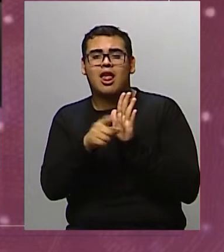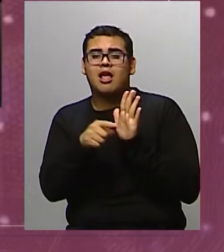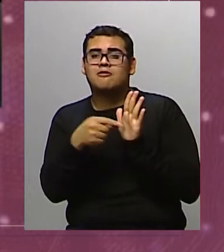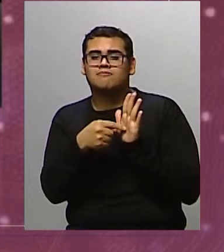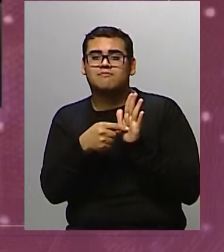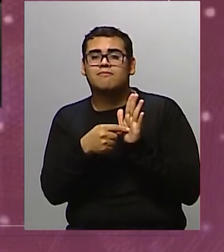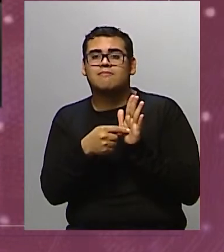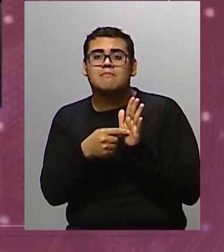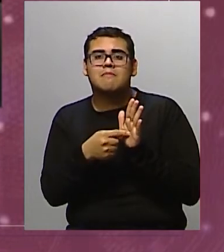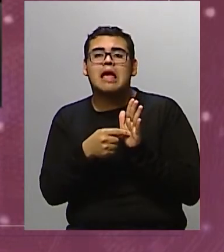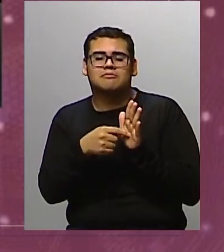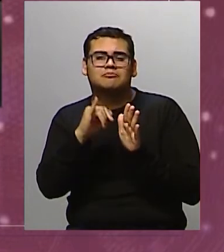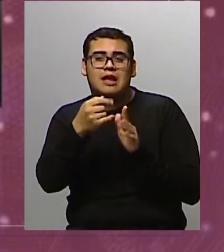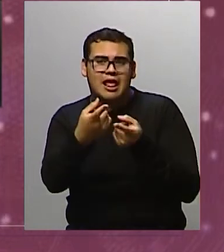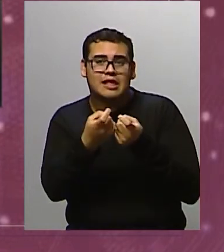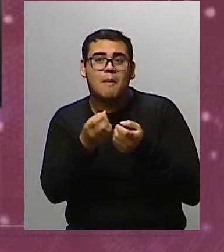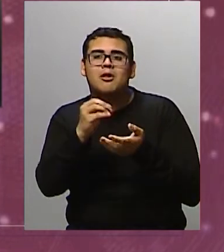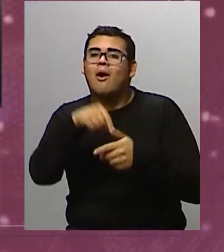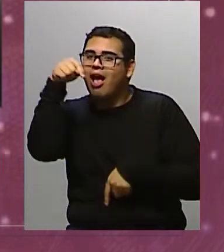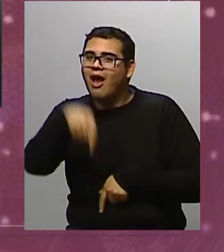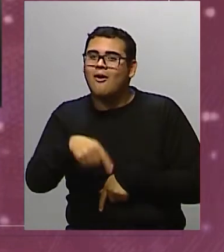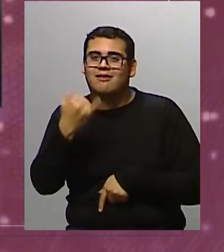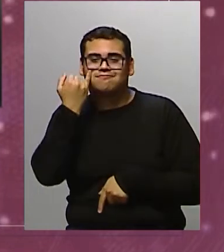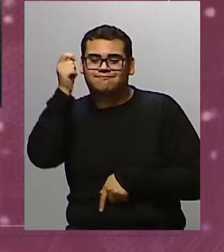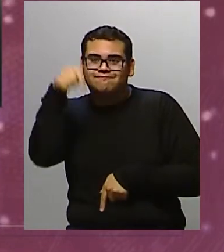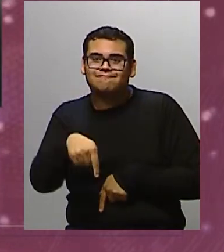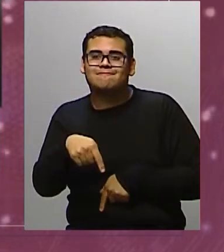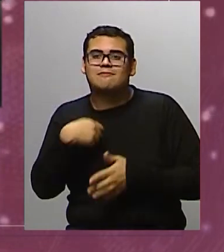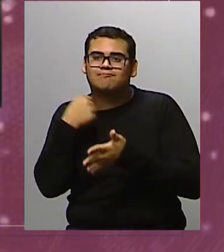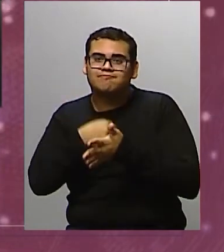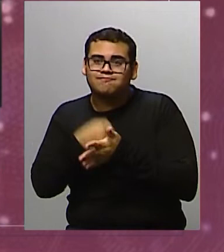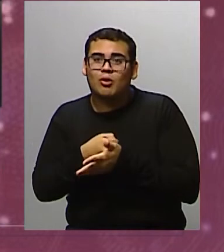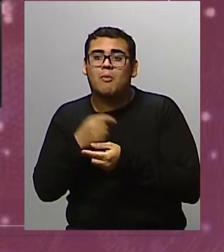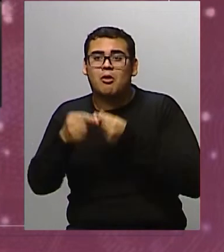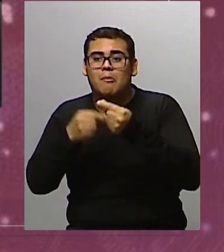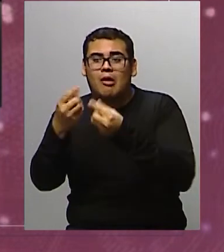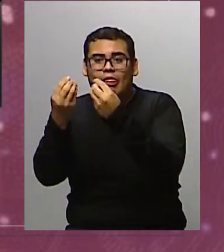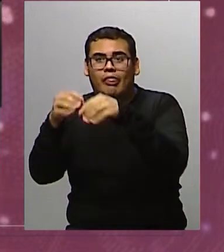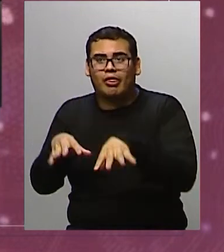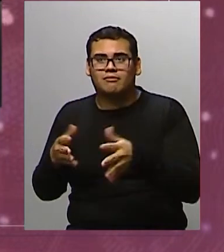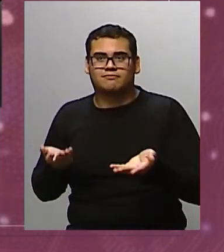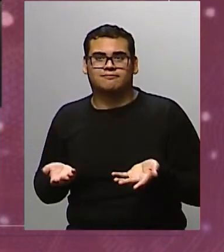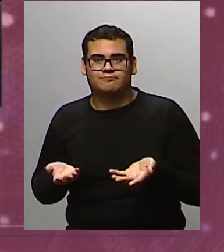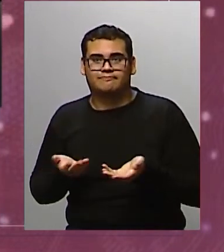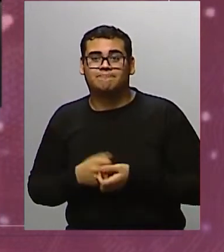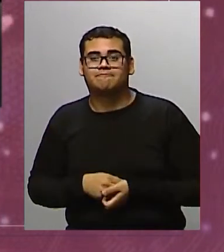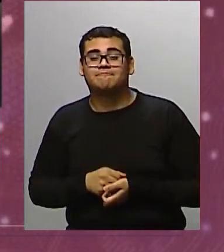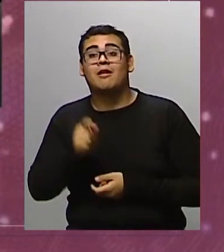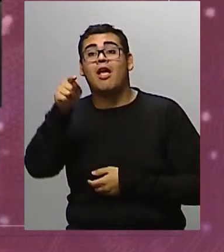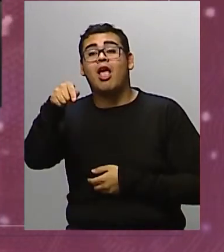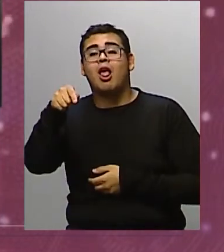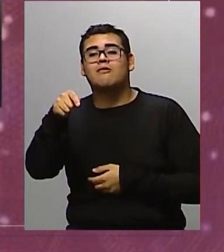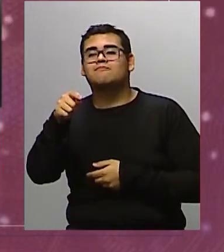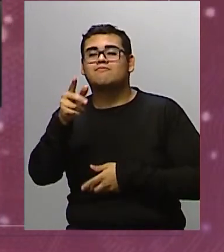que actuar ahora, ¿no? Porque en definitiva esto se está perdiendo hoy por hoy y minuto a minuto. Eber, nosotros le agradecemos muchísimo